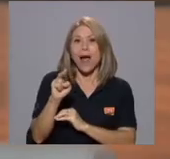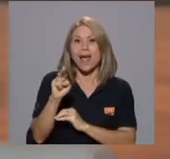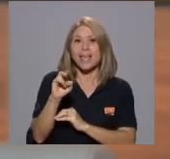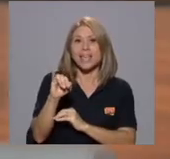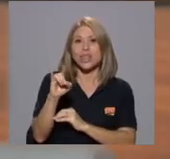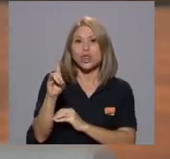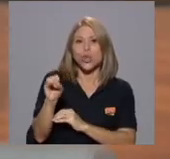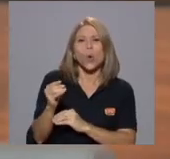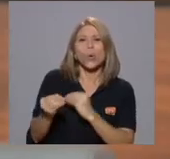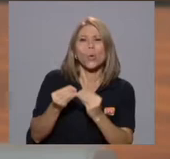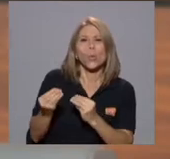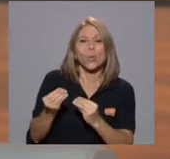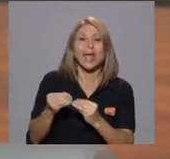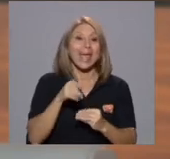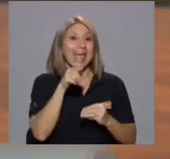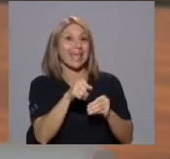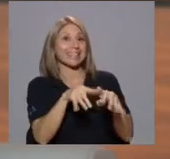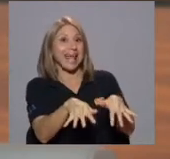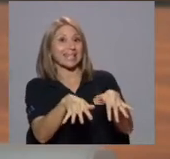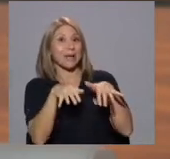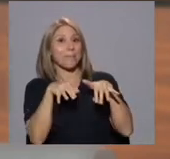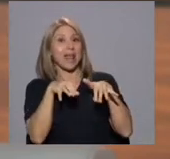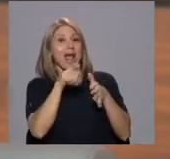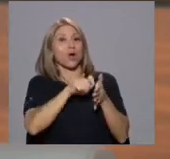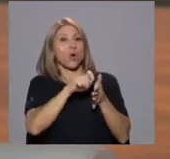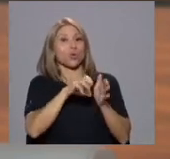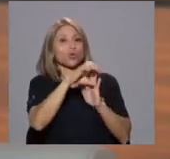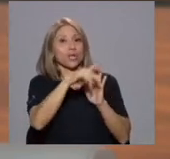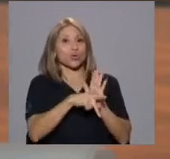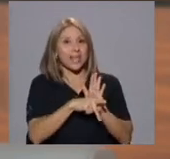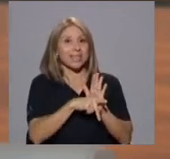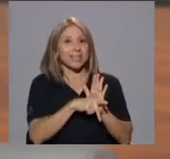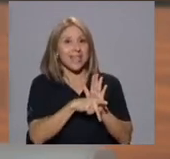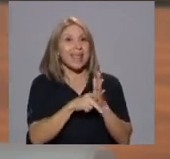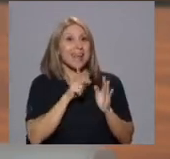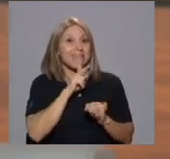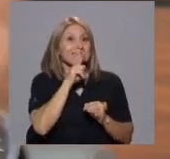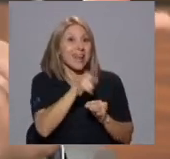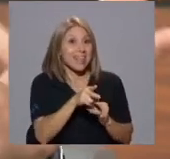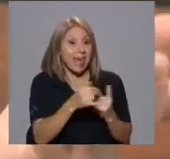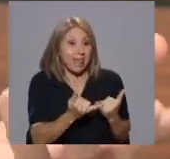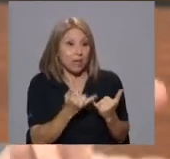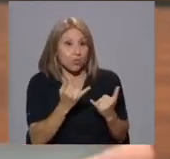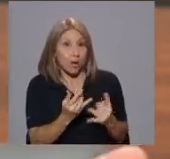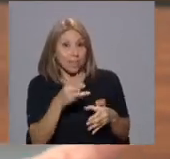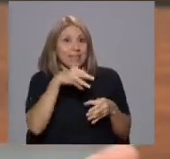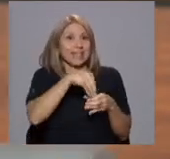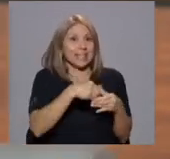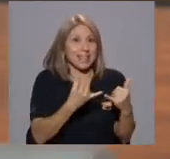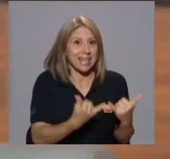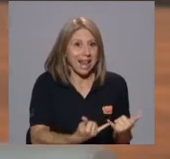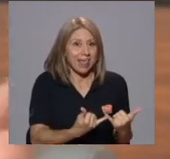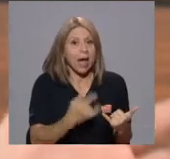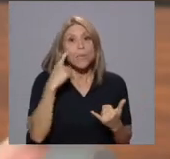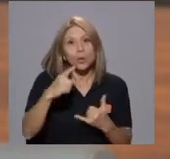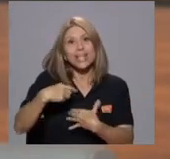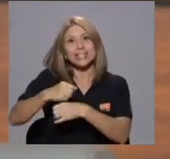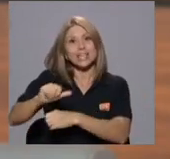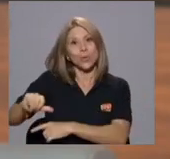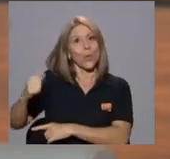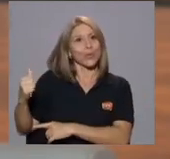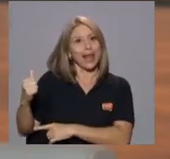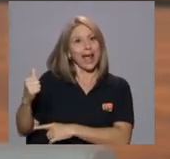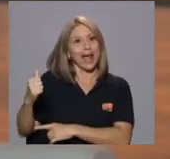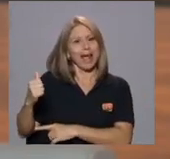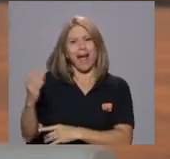Esa Asamblea Constituyente en realidad está integrada, la actual, porque se hizo otra Asamblea Constituyente. Sí, sí. Algo inusual desde el punto de vista jurídico,